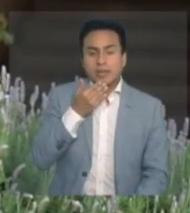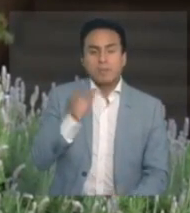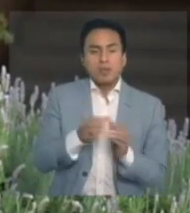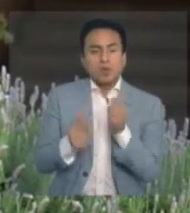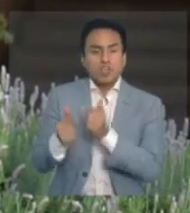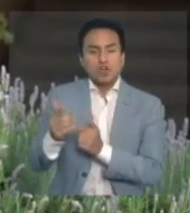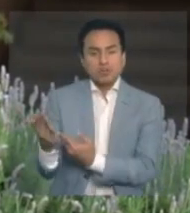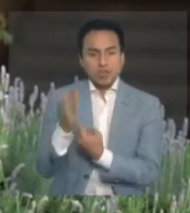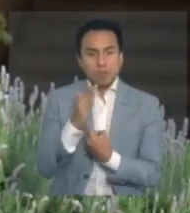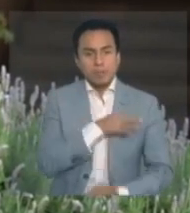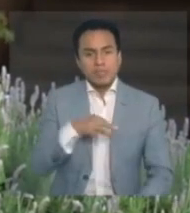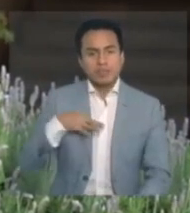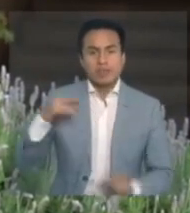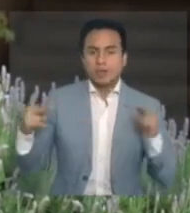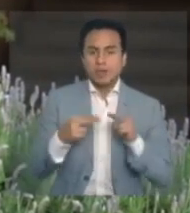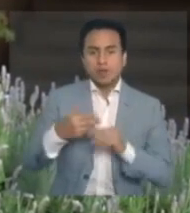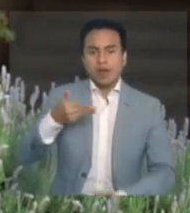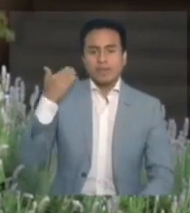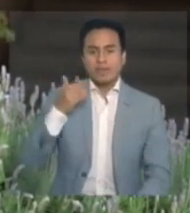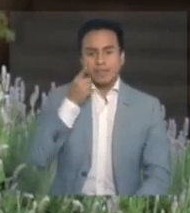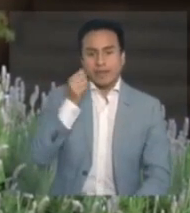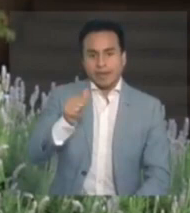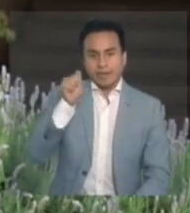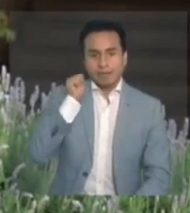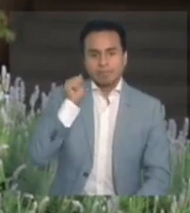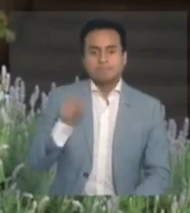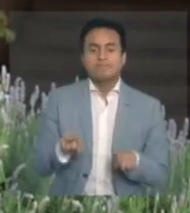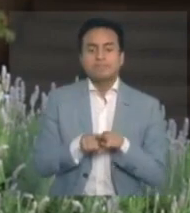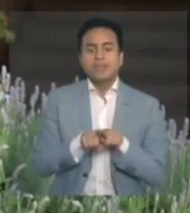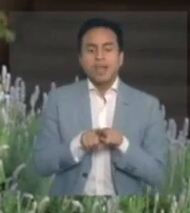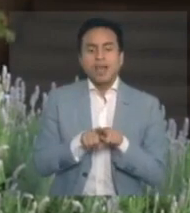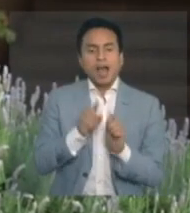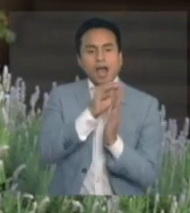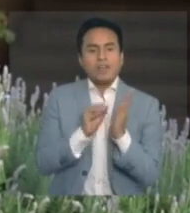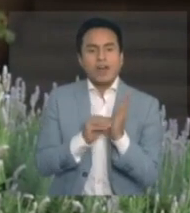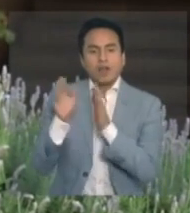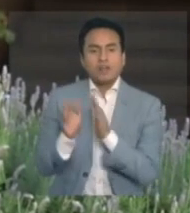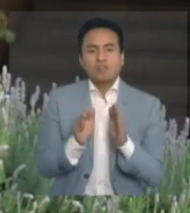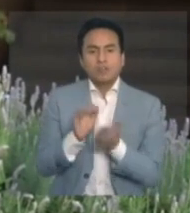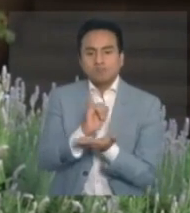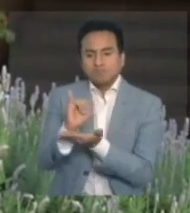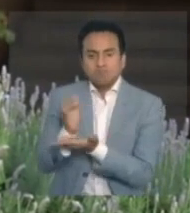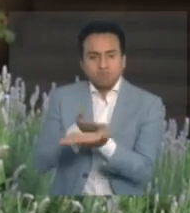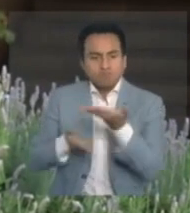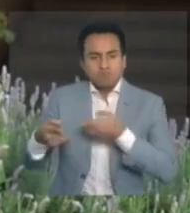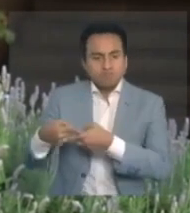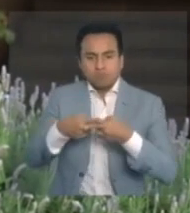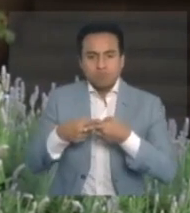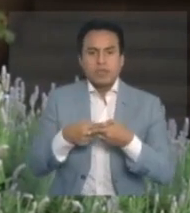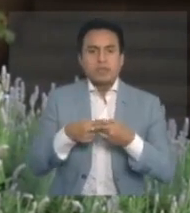nos hicieron ver los ministros en el encuentro anterior del día de ayer, es que armen agenda con organizaciones sociales, que vayan a los